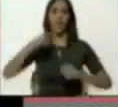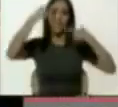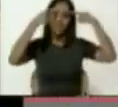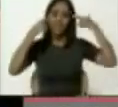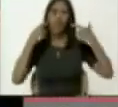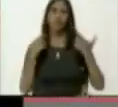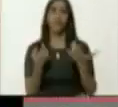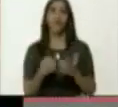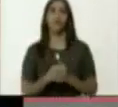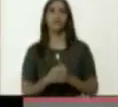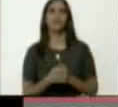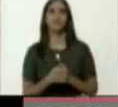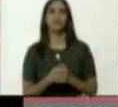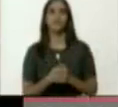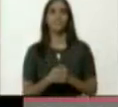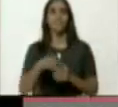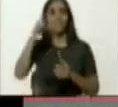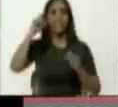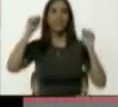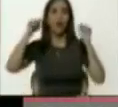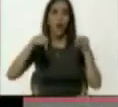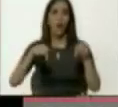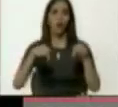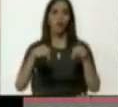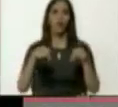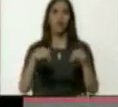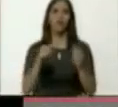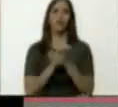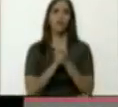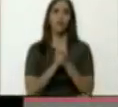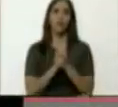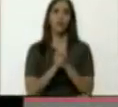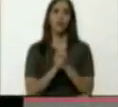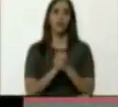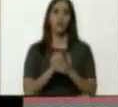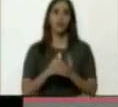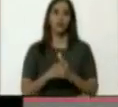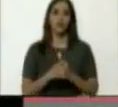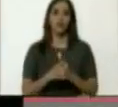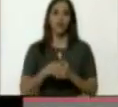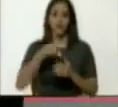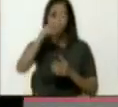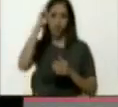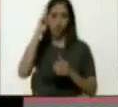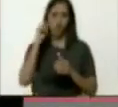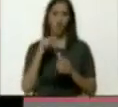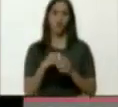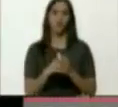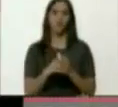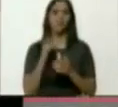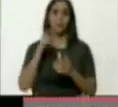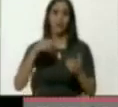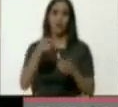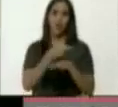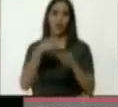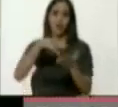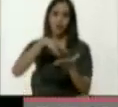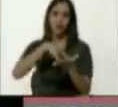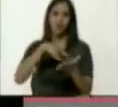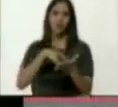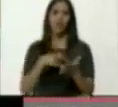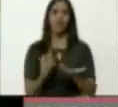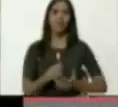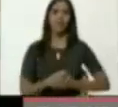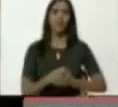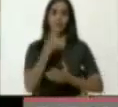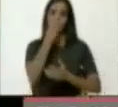a relucir y el día de hoy creo que el compañero Marcos Torres y el compañero Lacaba, está por ahí también Roberta, estaban juramentando